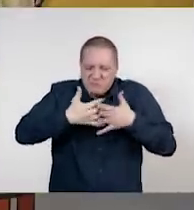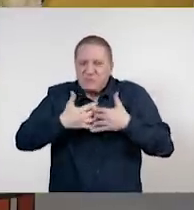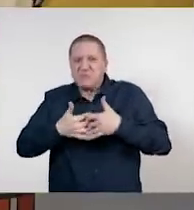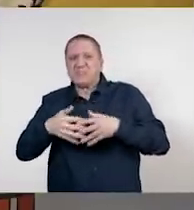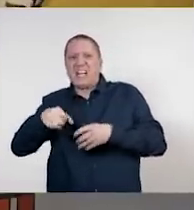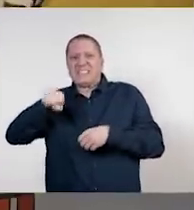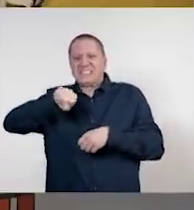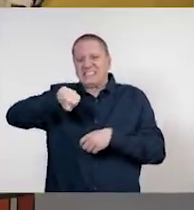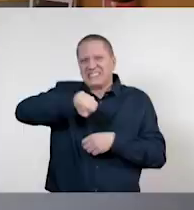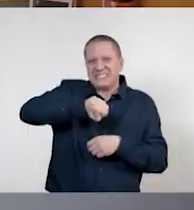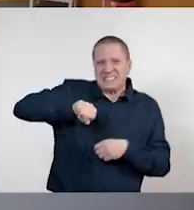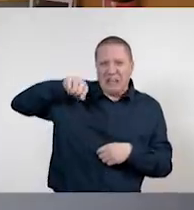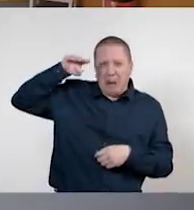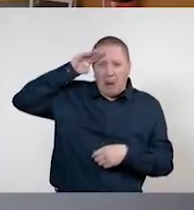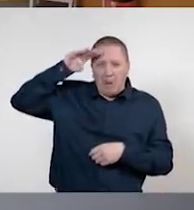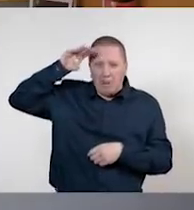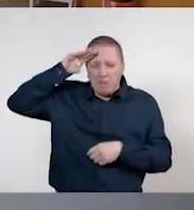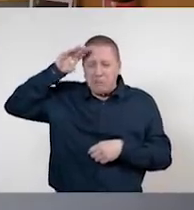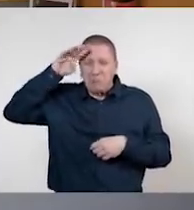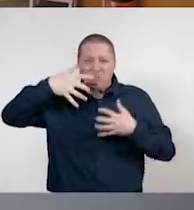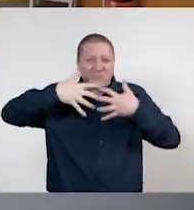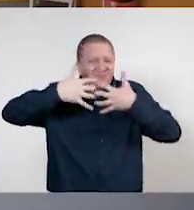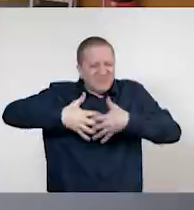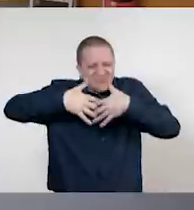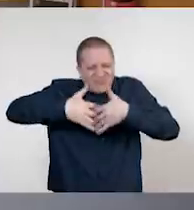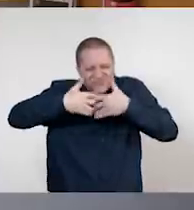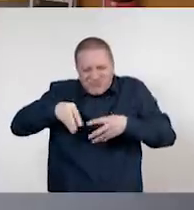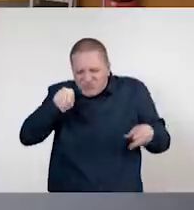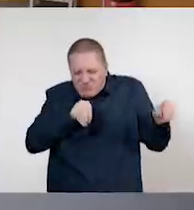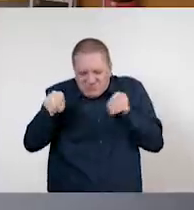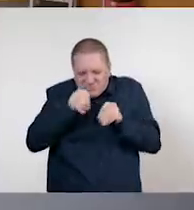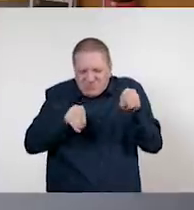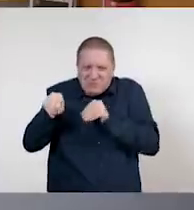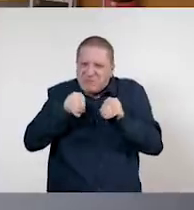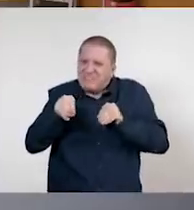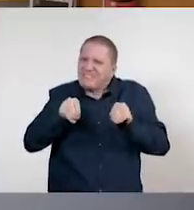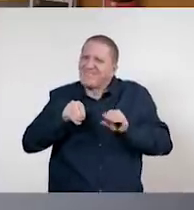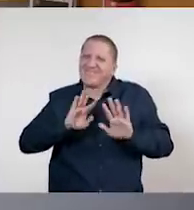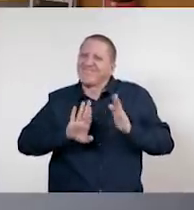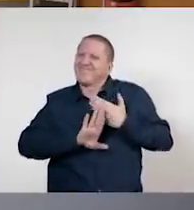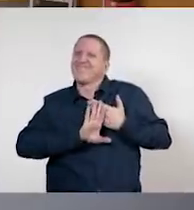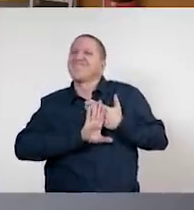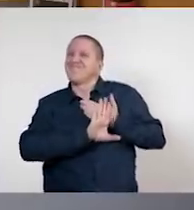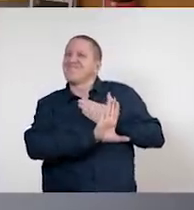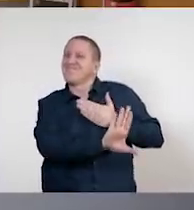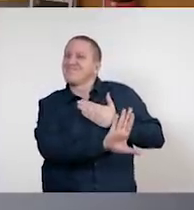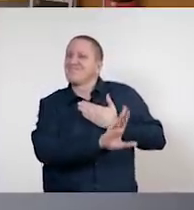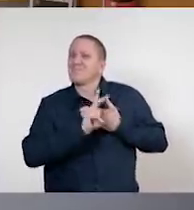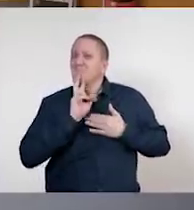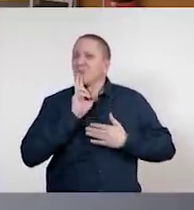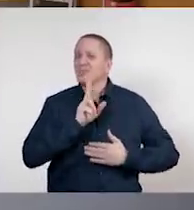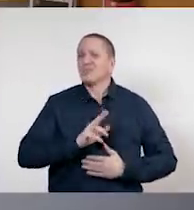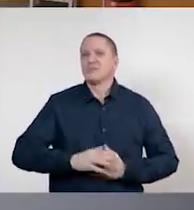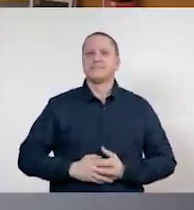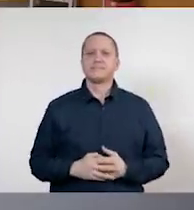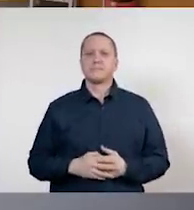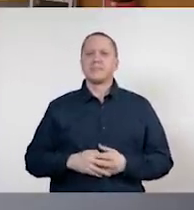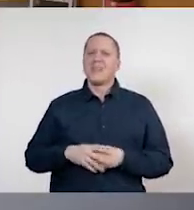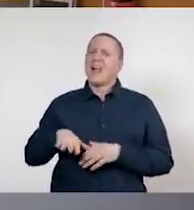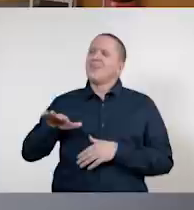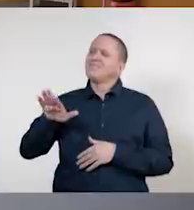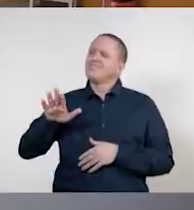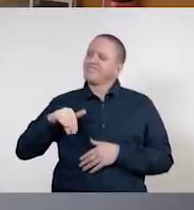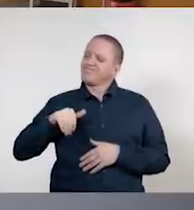refinadas, sales, ya saben, alimentos muy procesados. Cristina, yo quiero saber